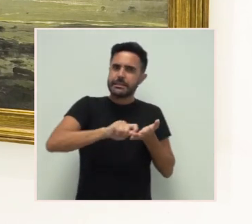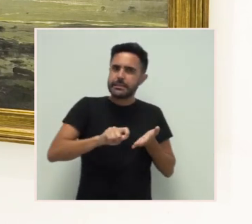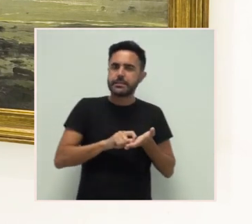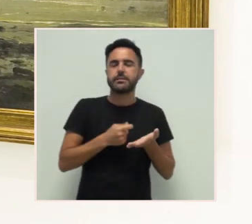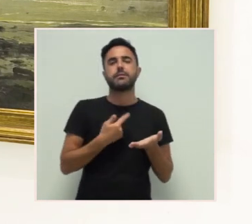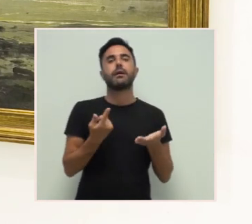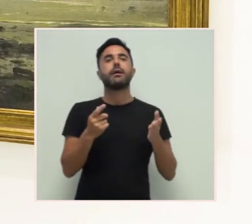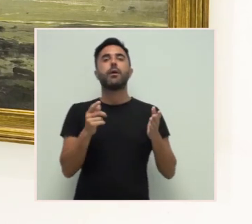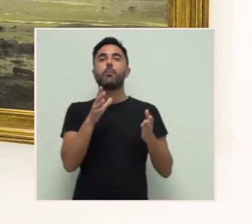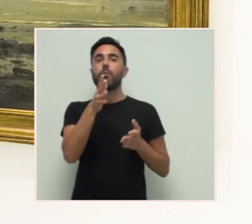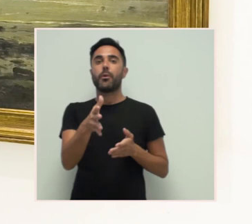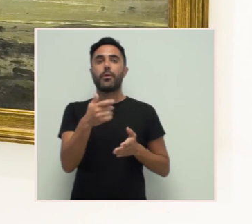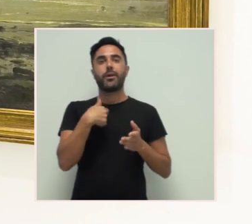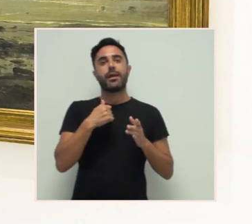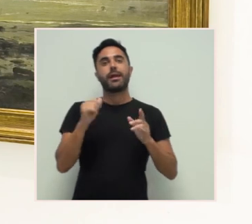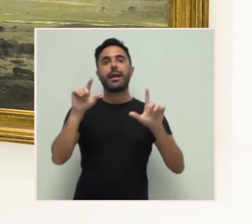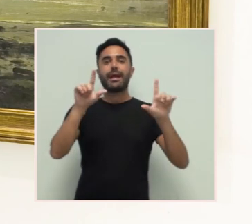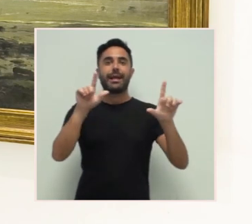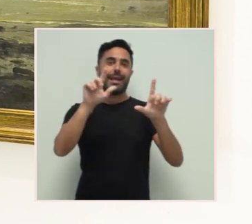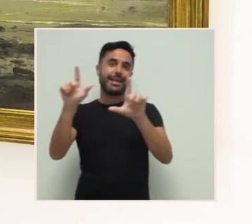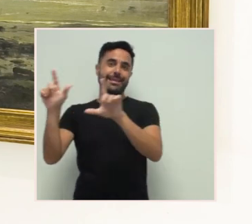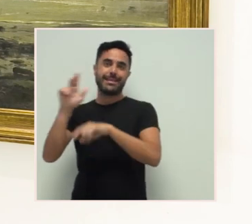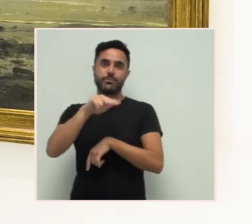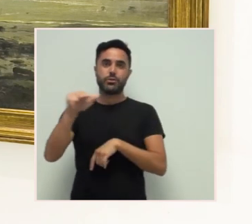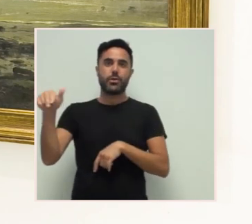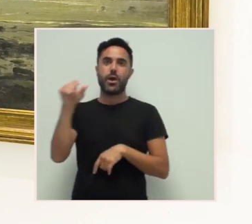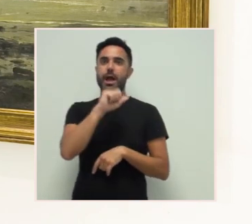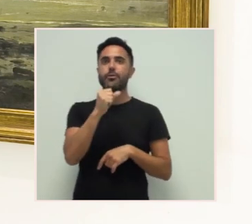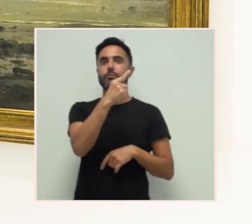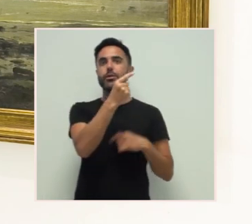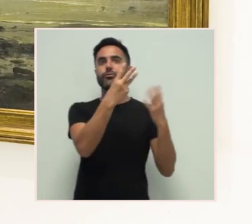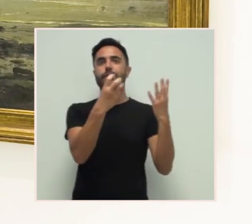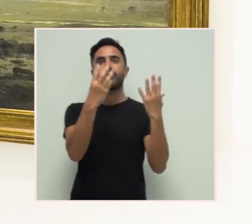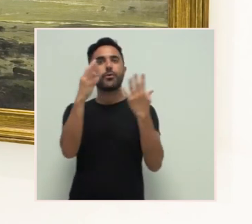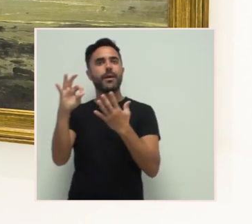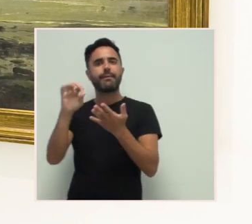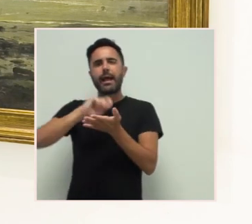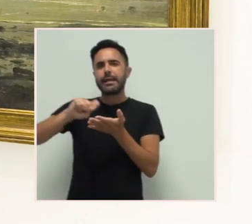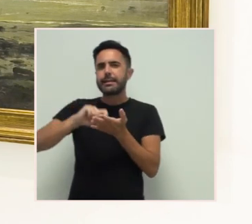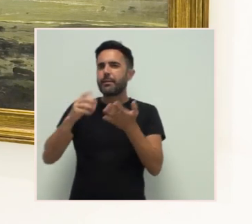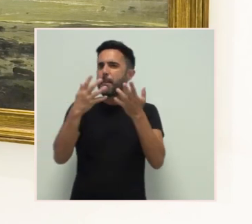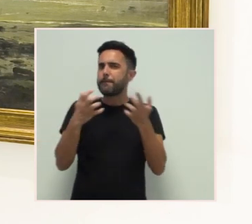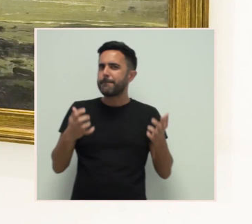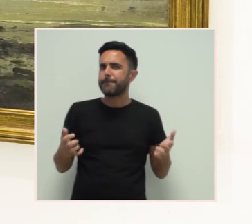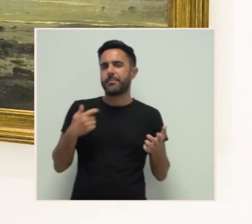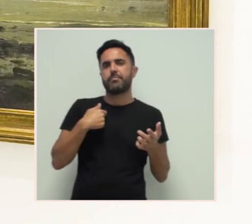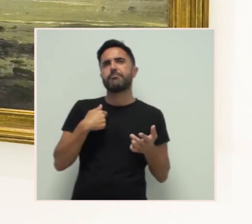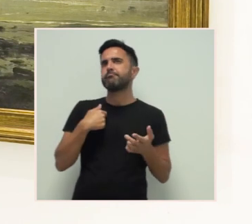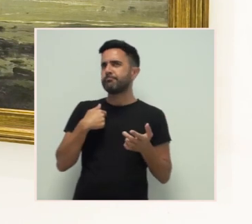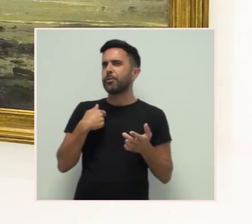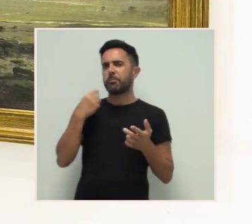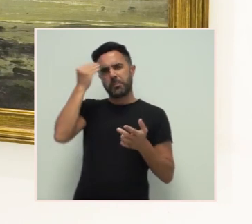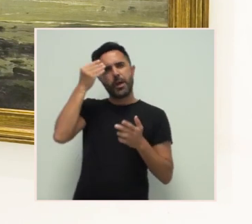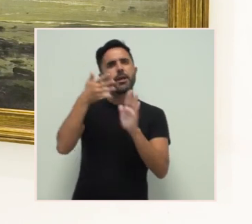da exposición de 1890, pois escribe estas verbas que eu creo que reflicten moi ben o que era o sentir de